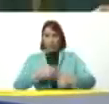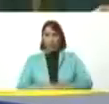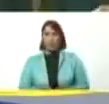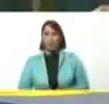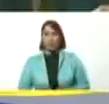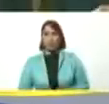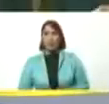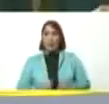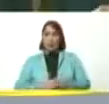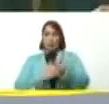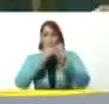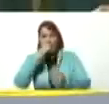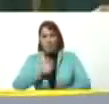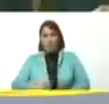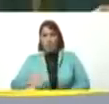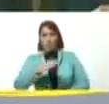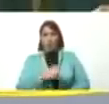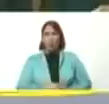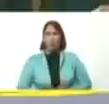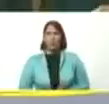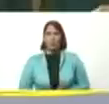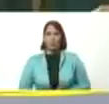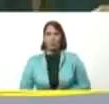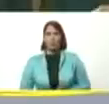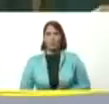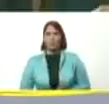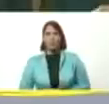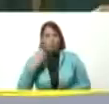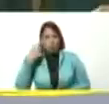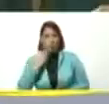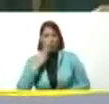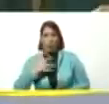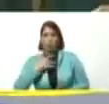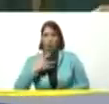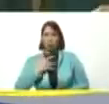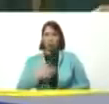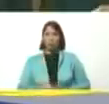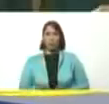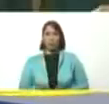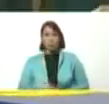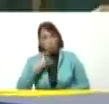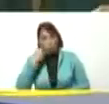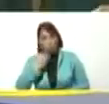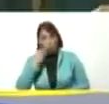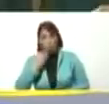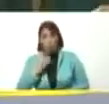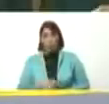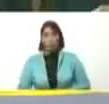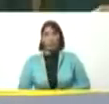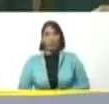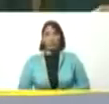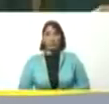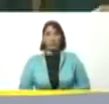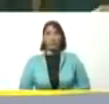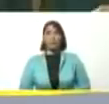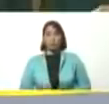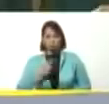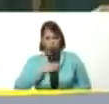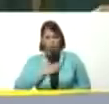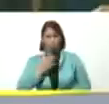comandante y líder del pueblo, mito popular bolivariano, y un muchacho, conductor de Metrobús.